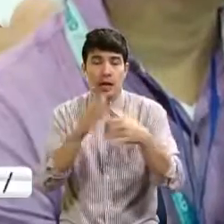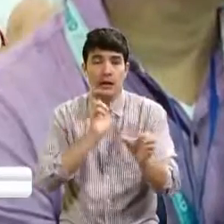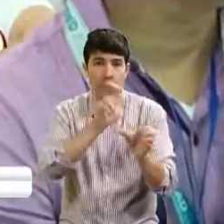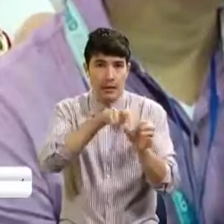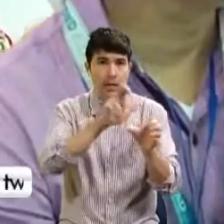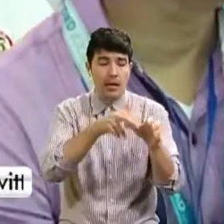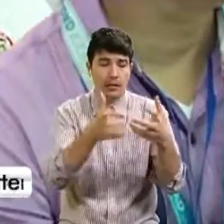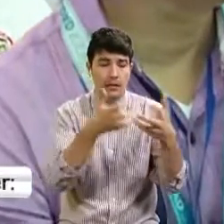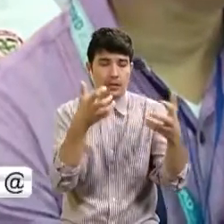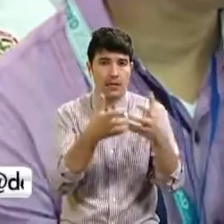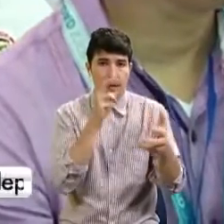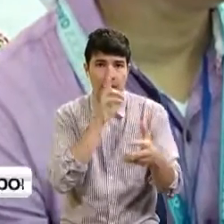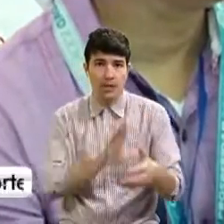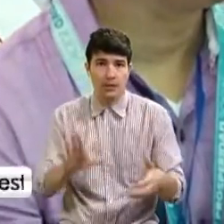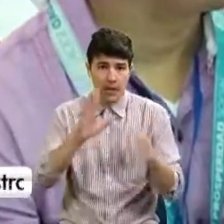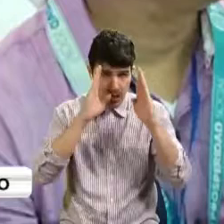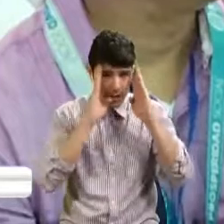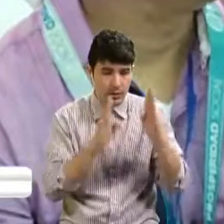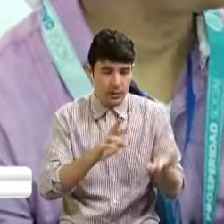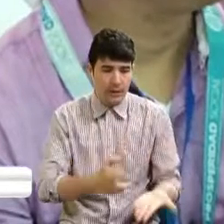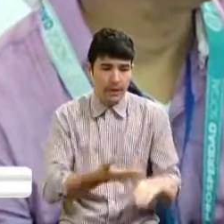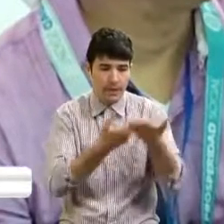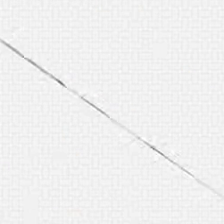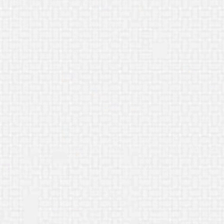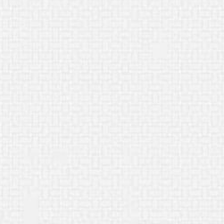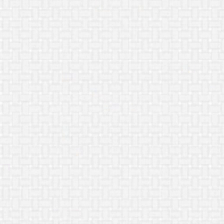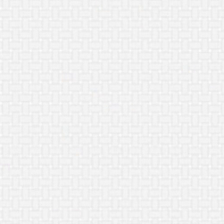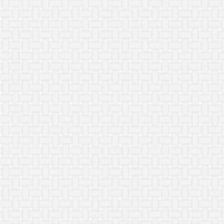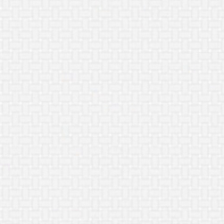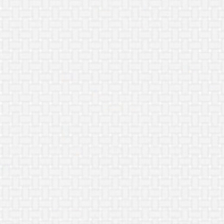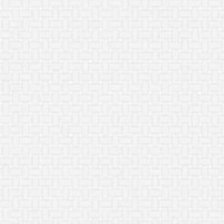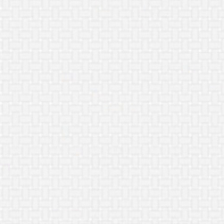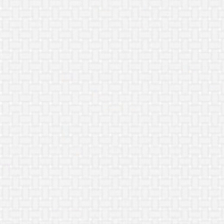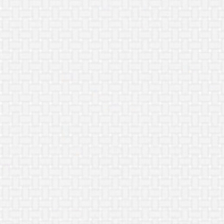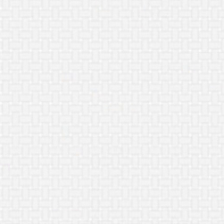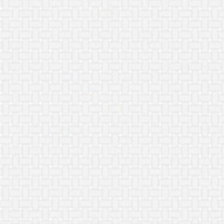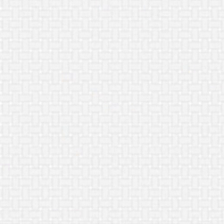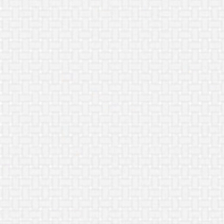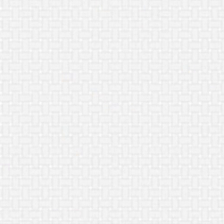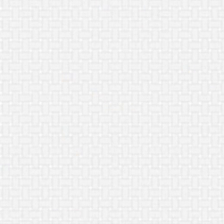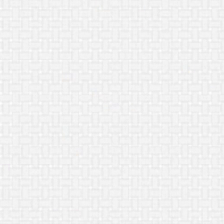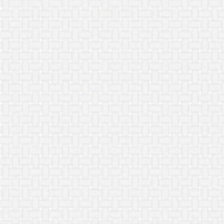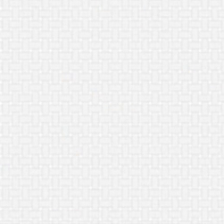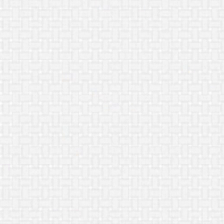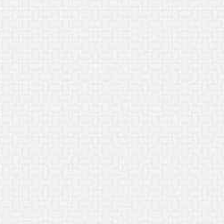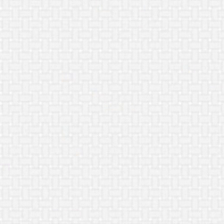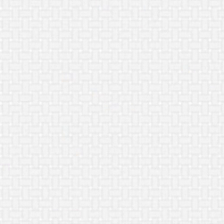nacional de atención y reparación integral de víctimas que tocó